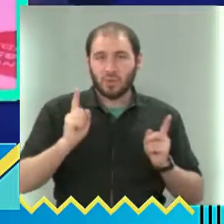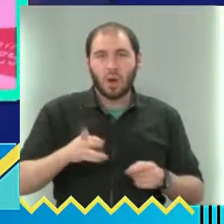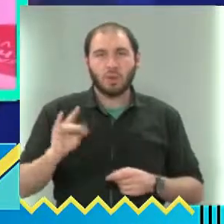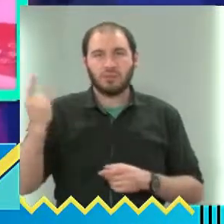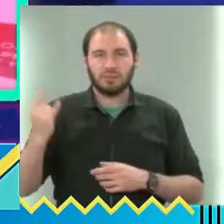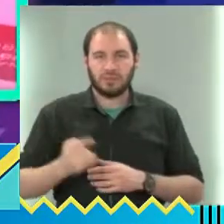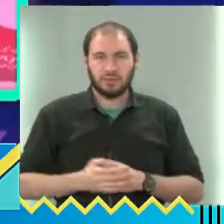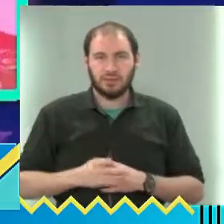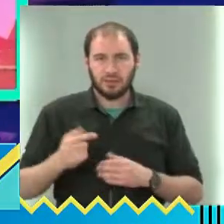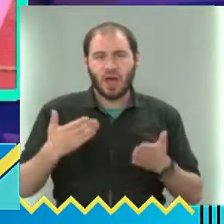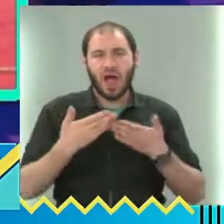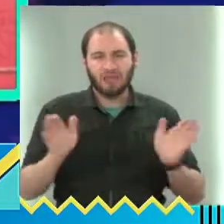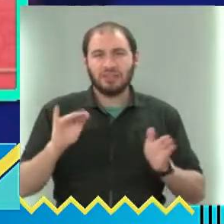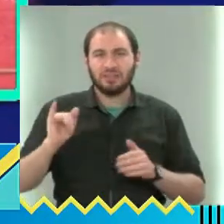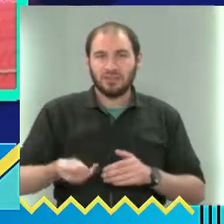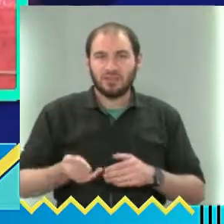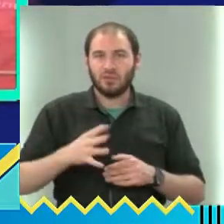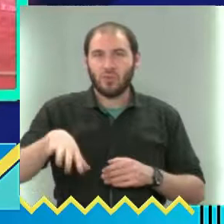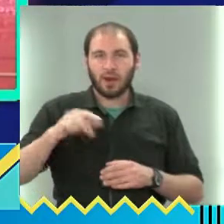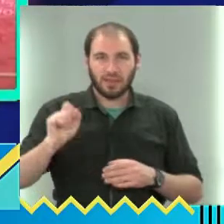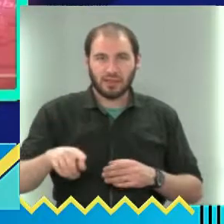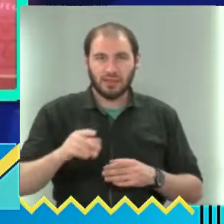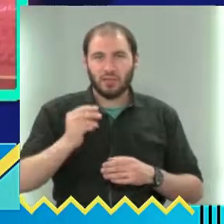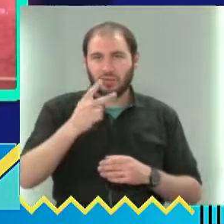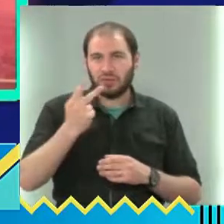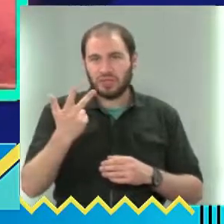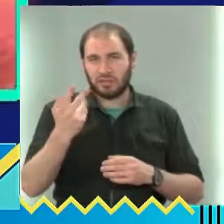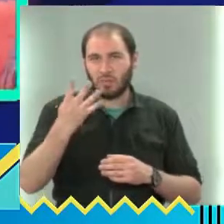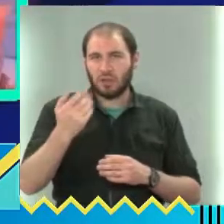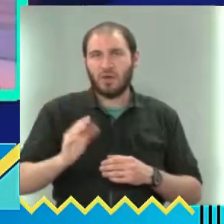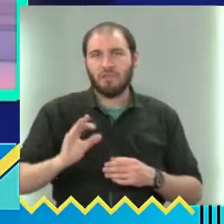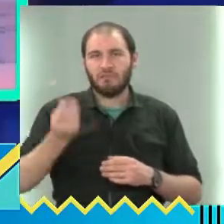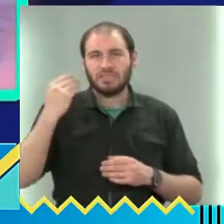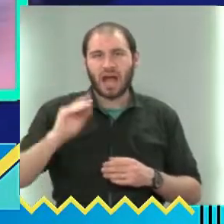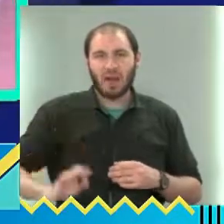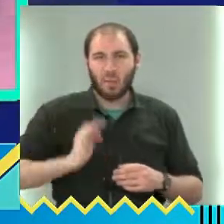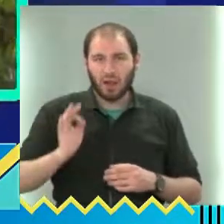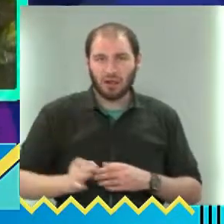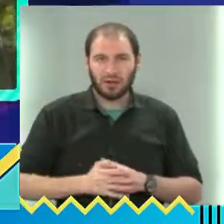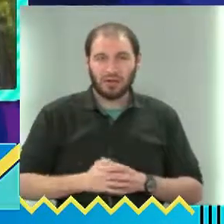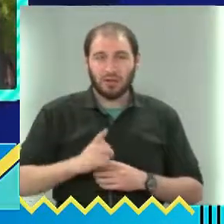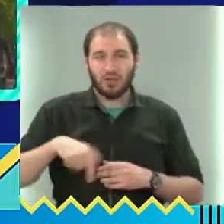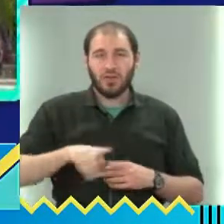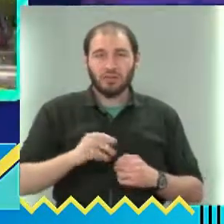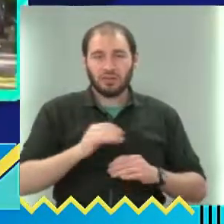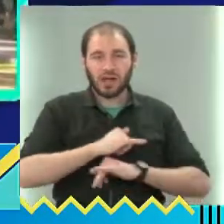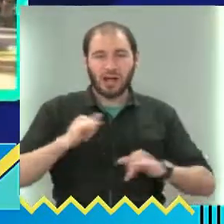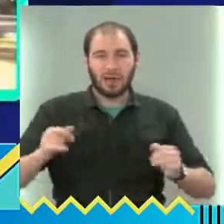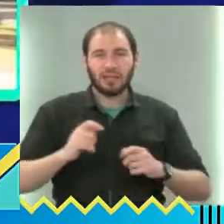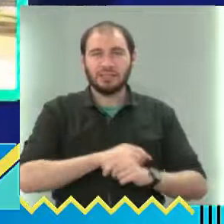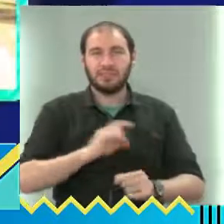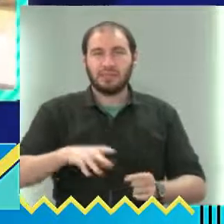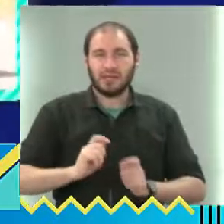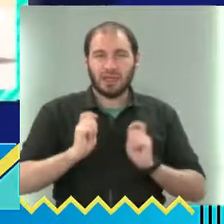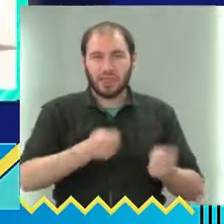universidades, y que nos abren las puertas de su casa, digamos, 2 o 3 o 4 veces en el año para que nosotros realicemos esta campaña de donación de